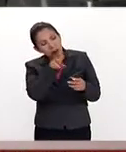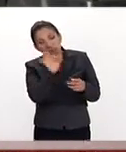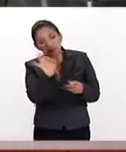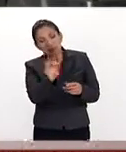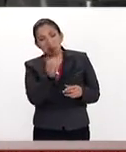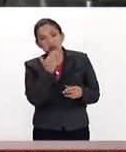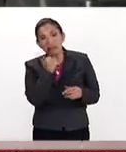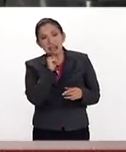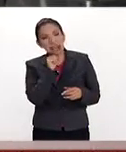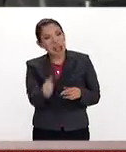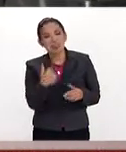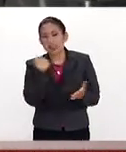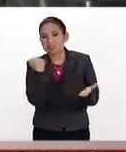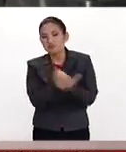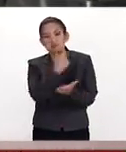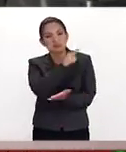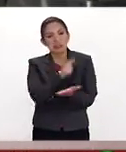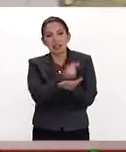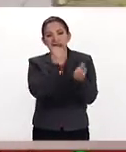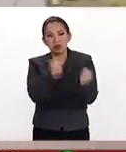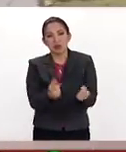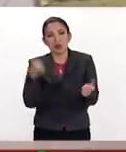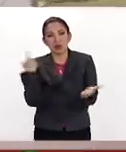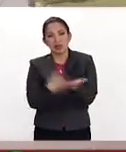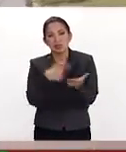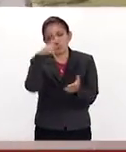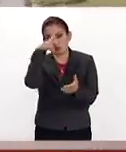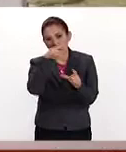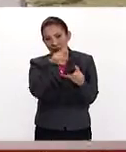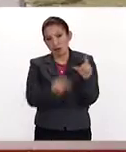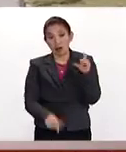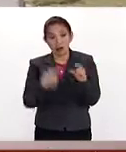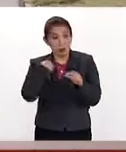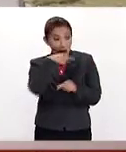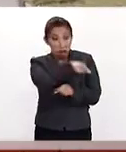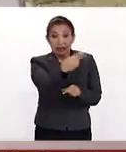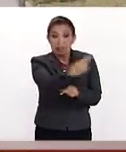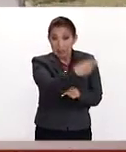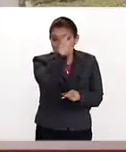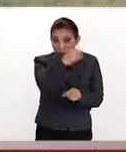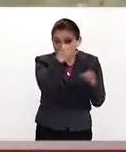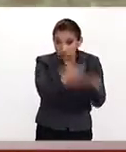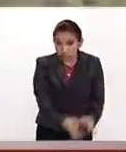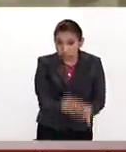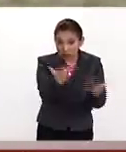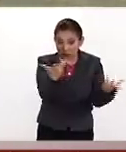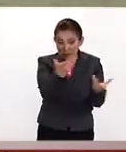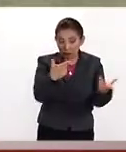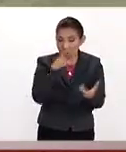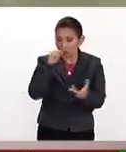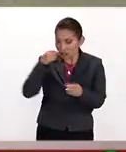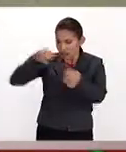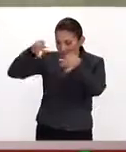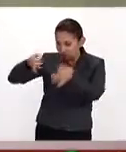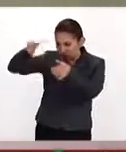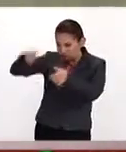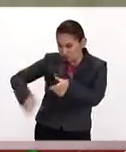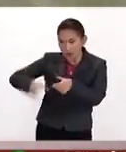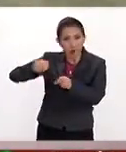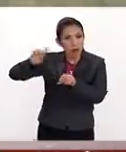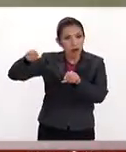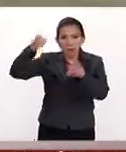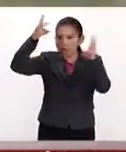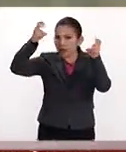no va a haber ninguna aprobación de ley de seguridad interior, al menos no como la que necesita el país, que es formar policías. No es el